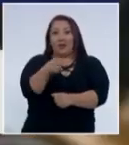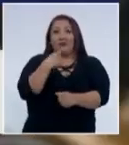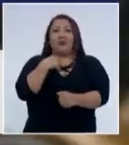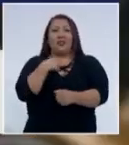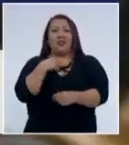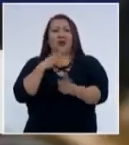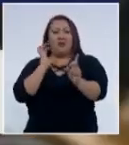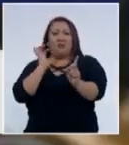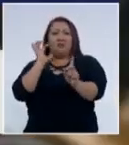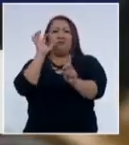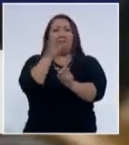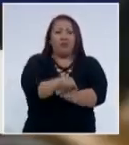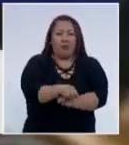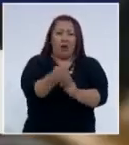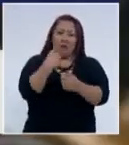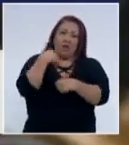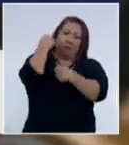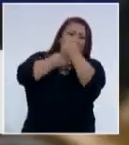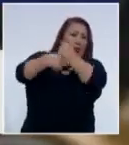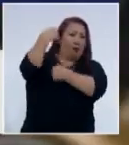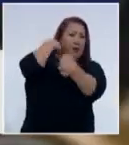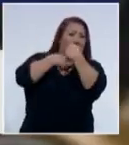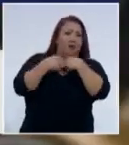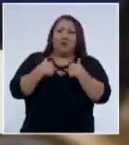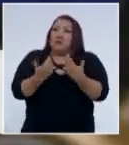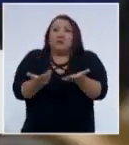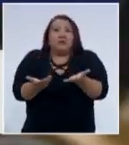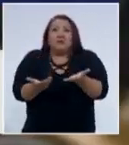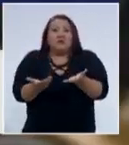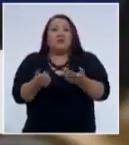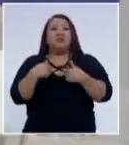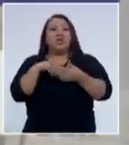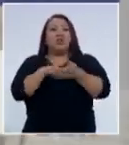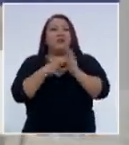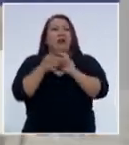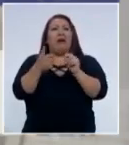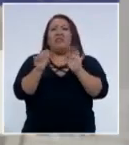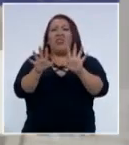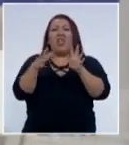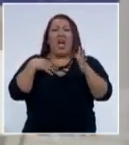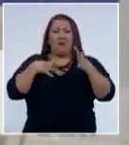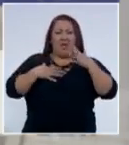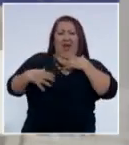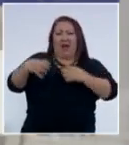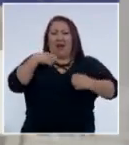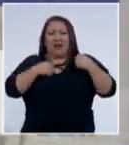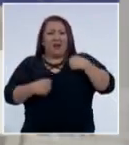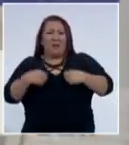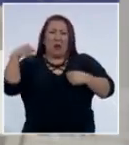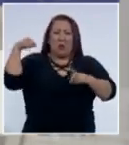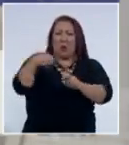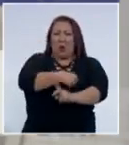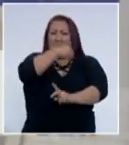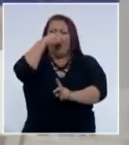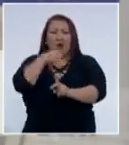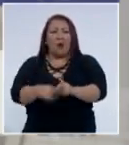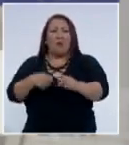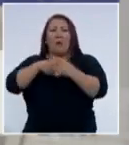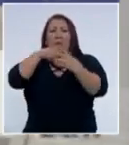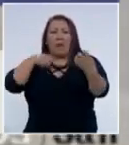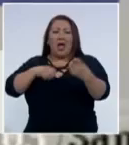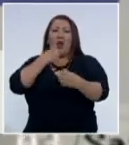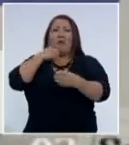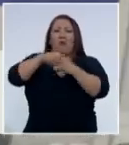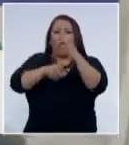se fue encima de mí, me agredió. Bueno, no fueron como 10 que me agarraron a mí. Me dieron golpes con palos,